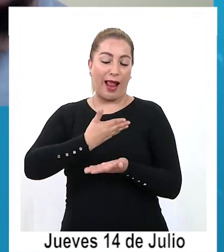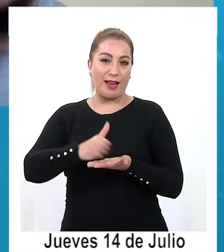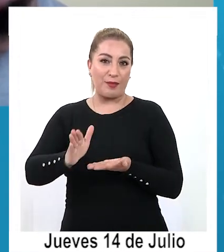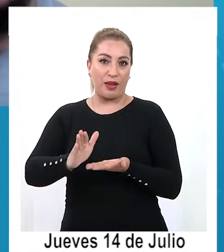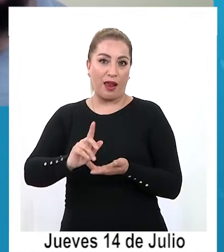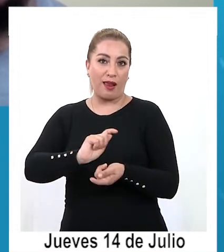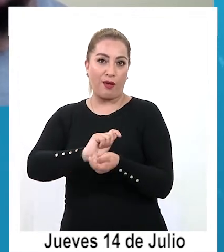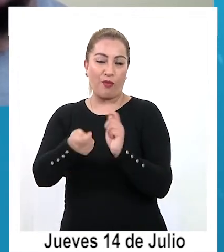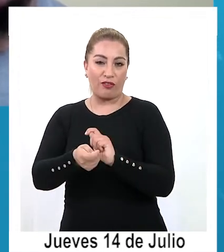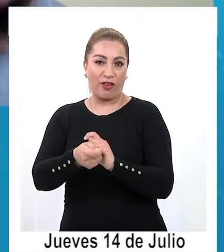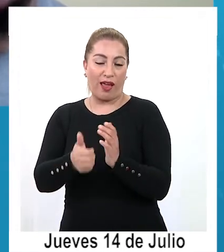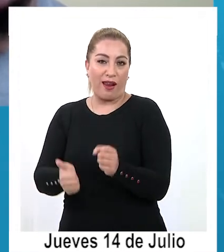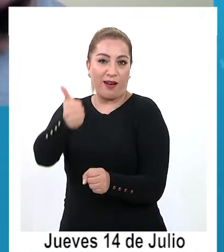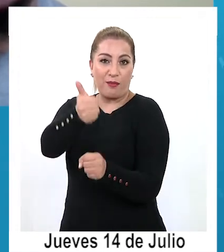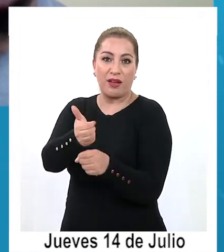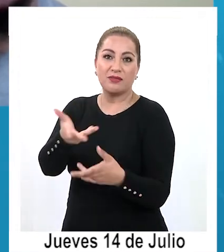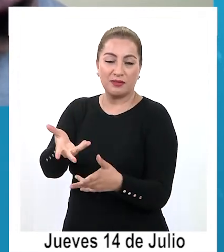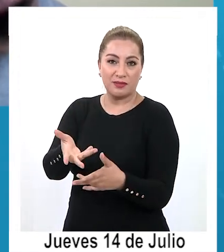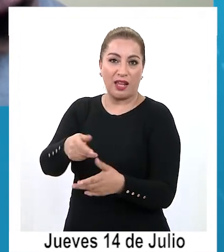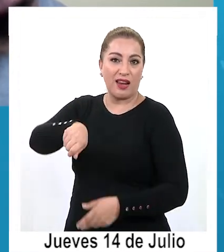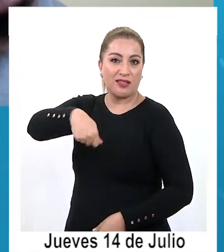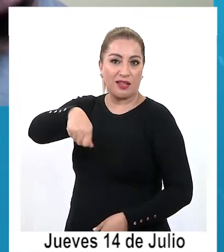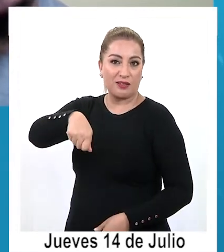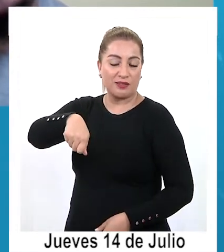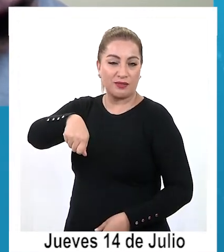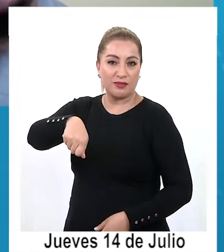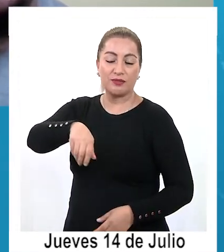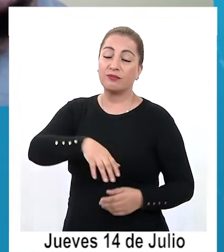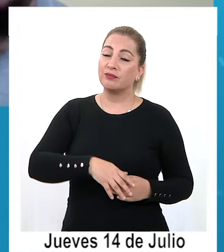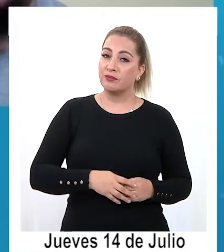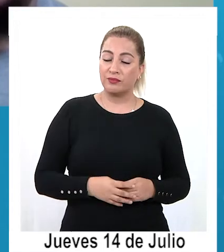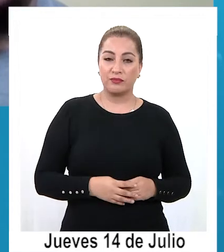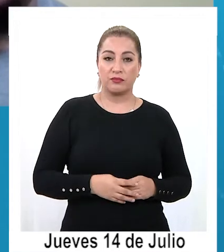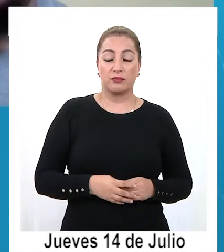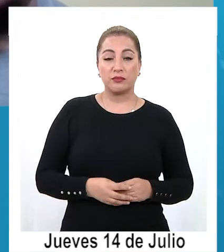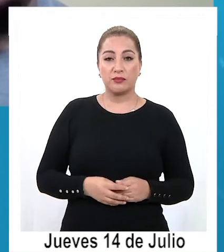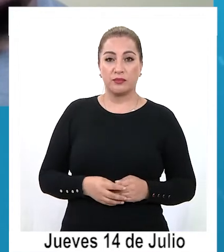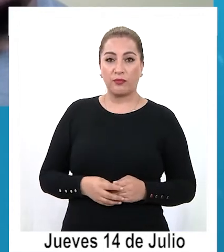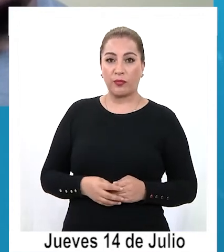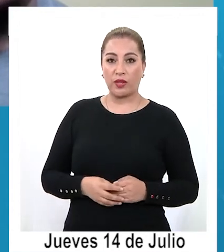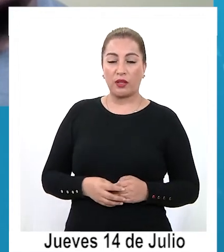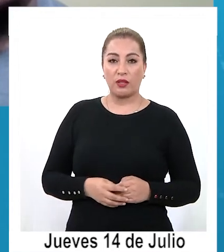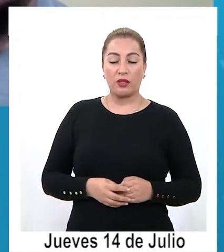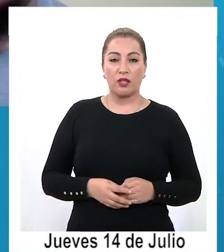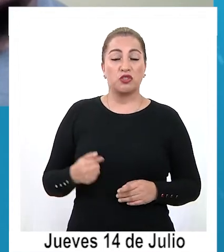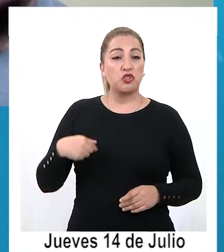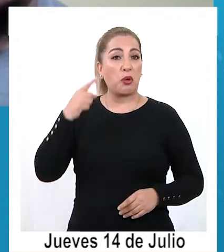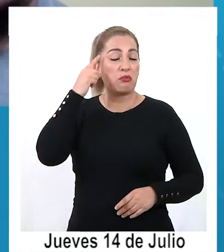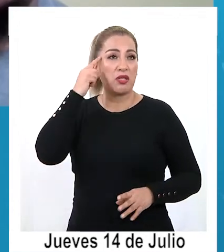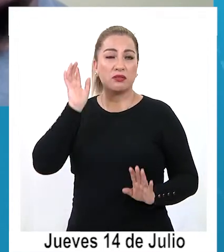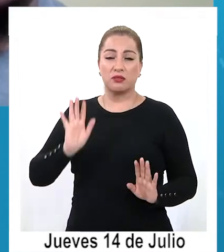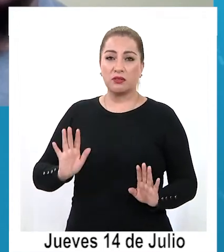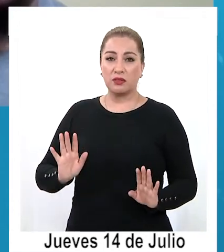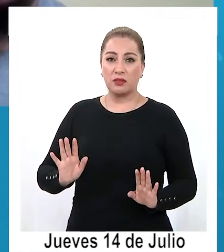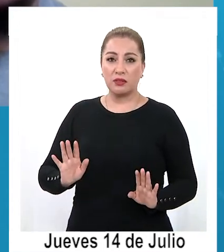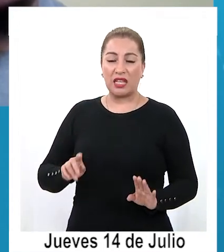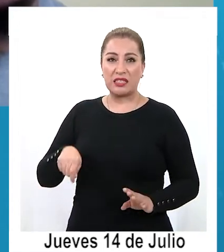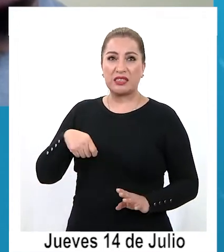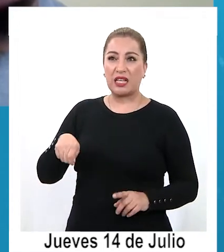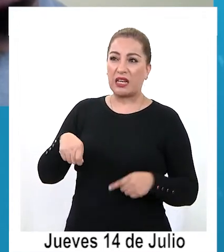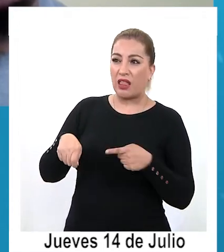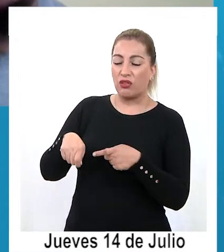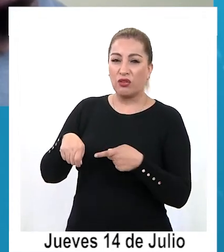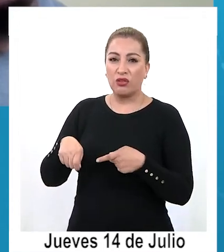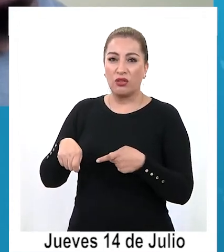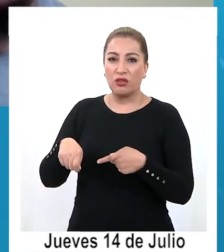a modificar, ni a reemplazar esa figura del Senado. Claro, a mí no me parece en todo caso que el Senado sea, a ver,